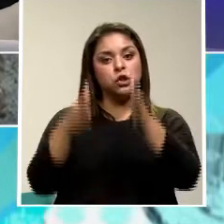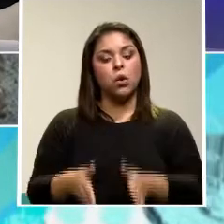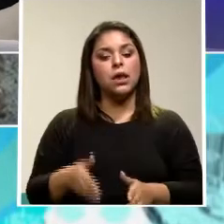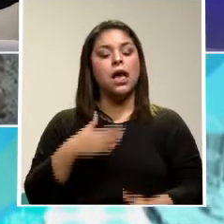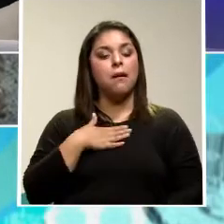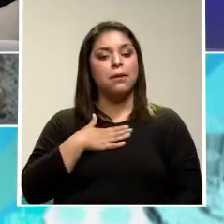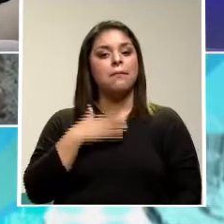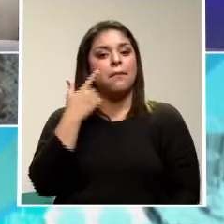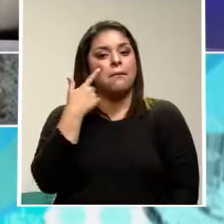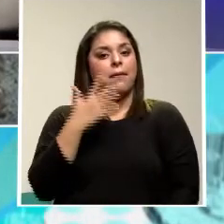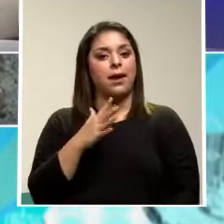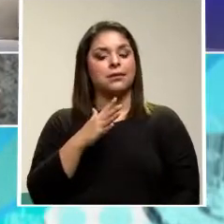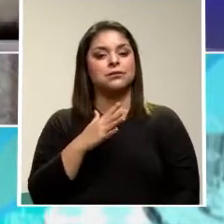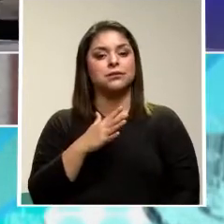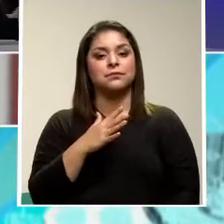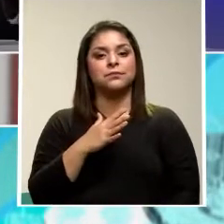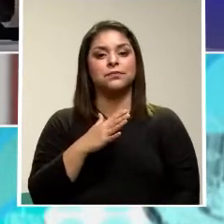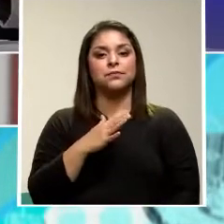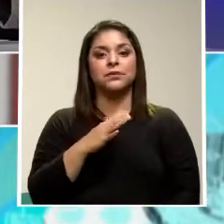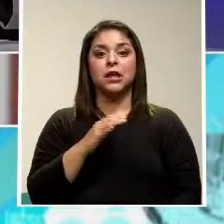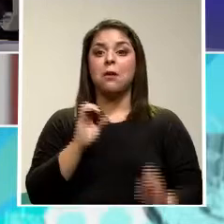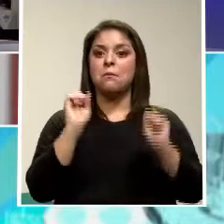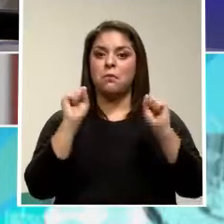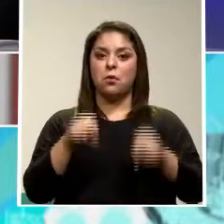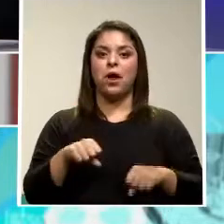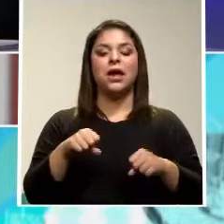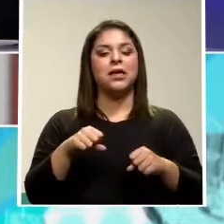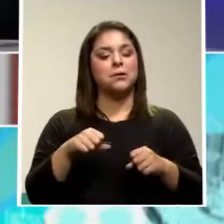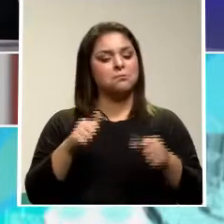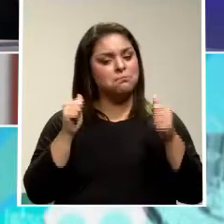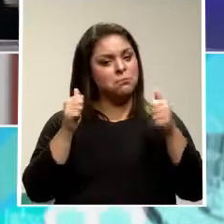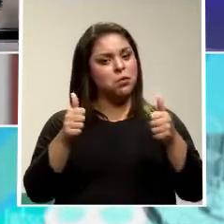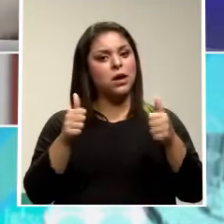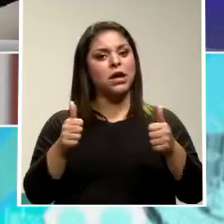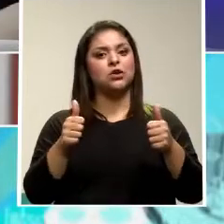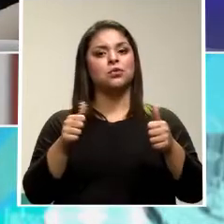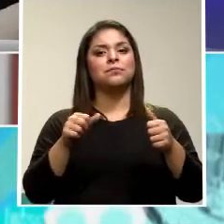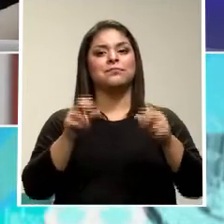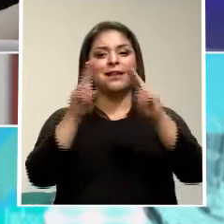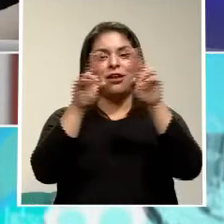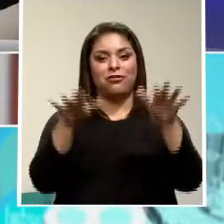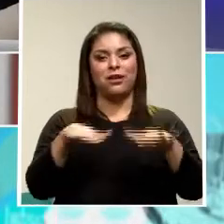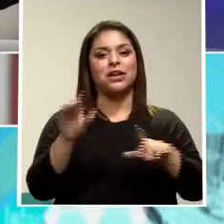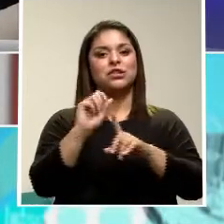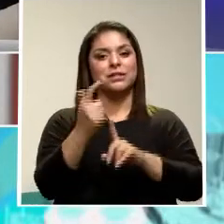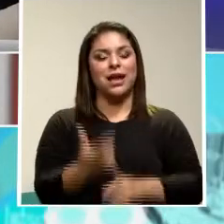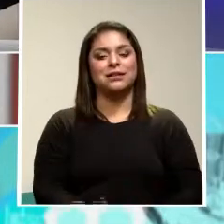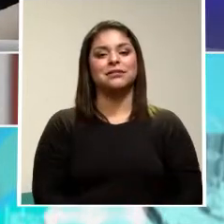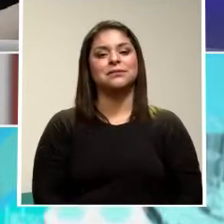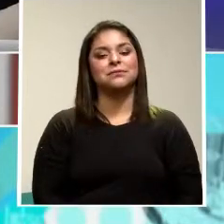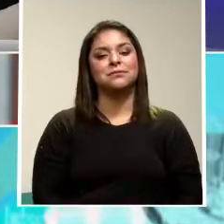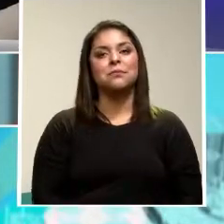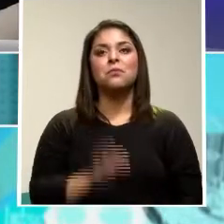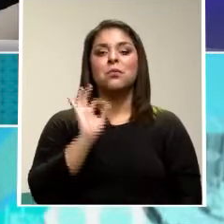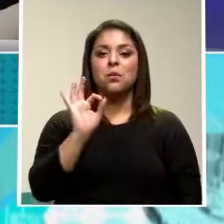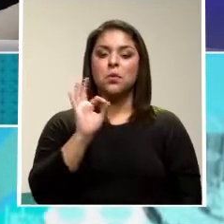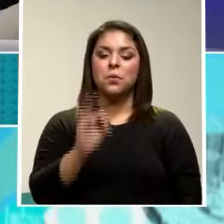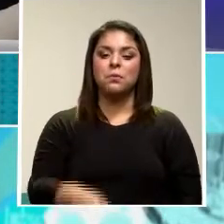me parece de las cosas rescatables de la inmediatez de las redes sociales. Buenísimo.